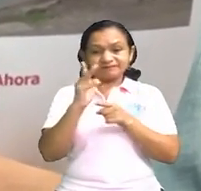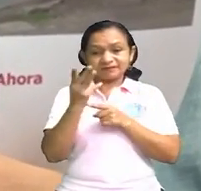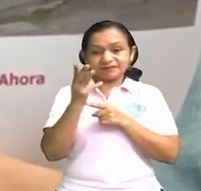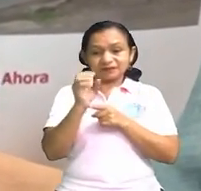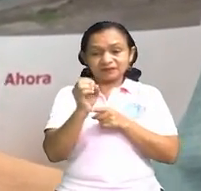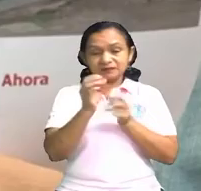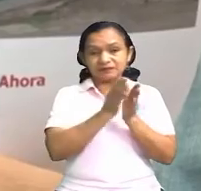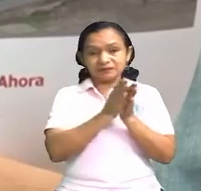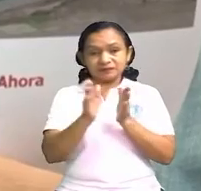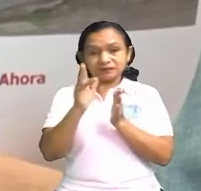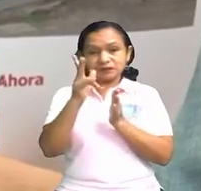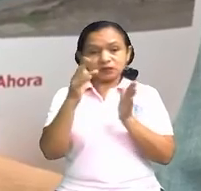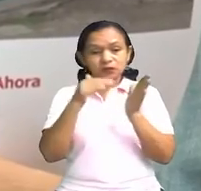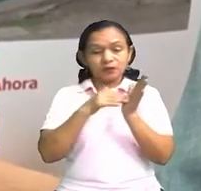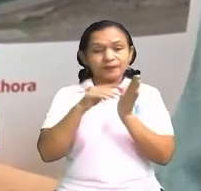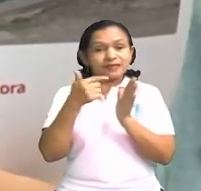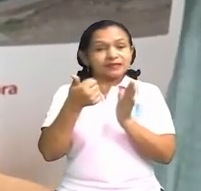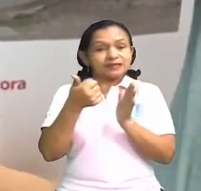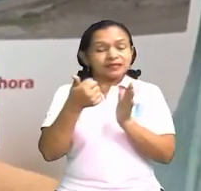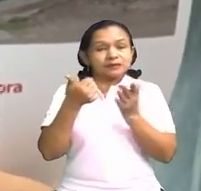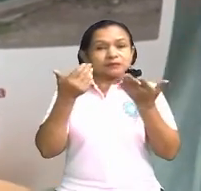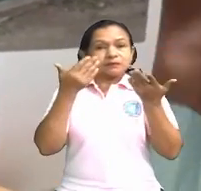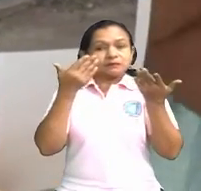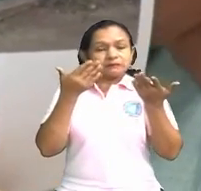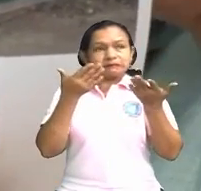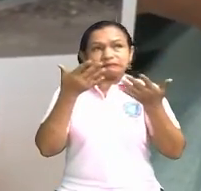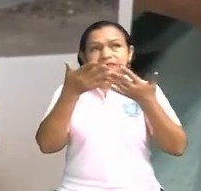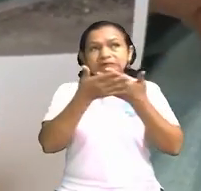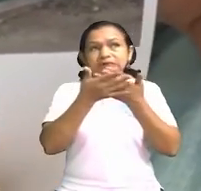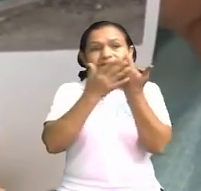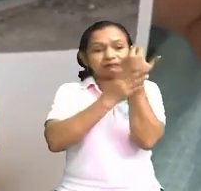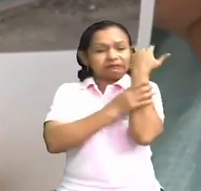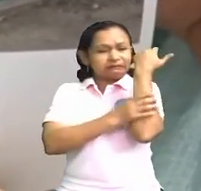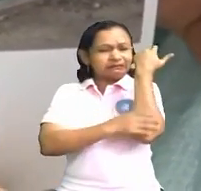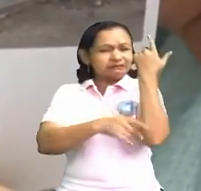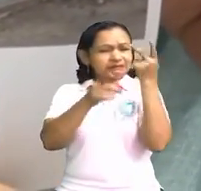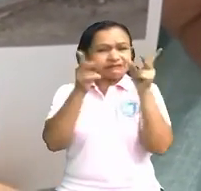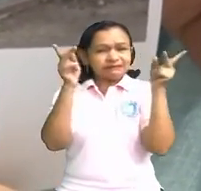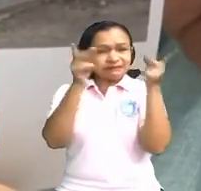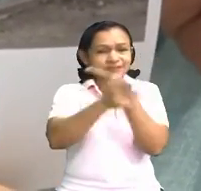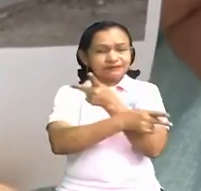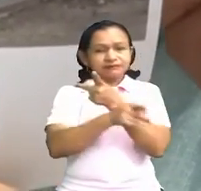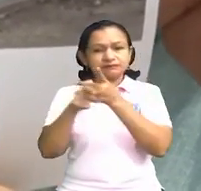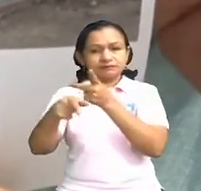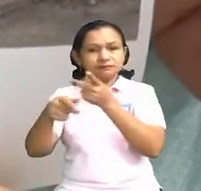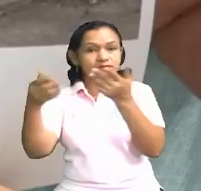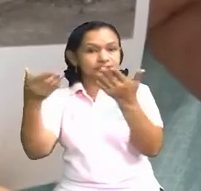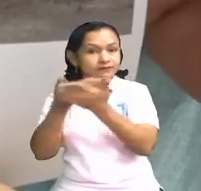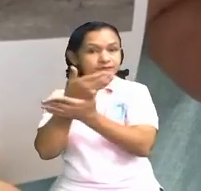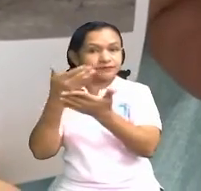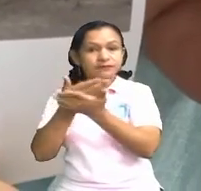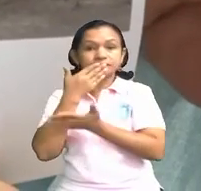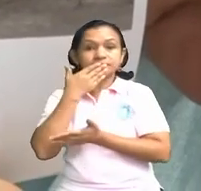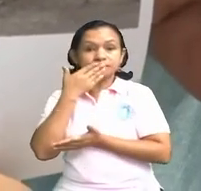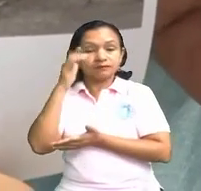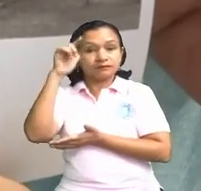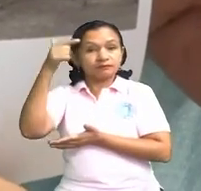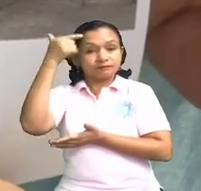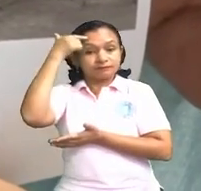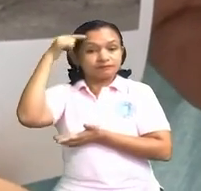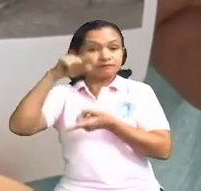90 al 2006. Y aquí está cómo nuestro buen